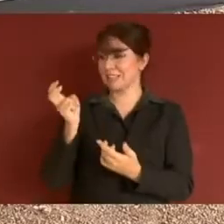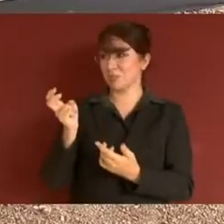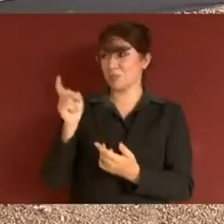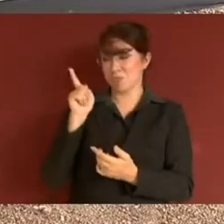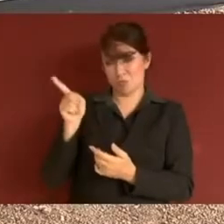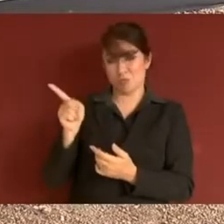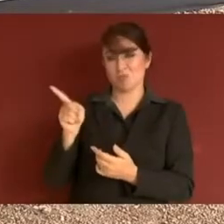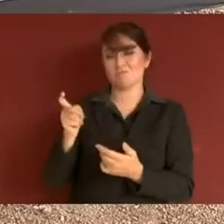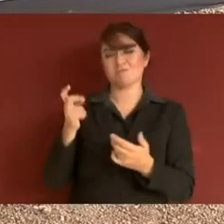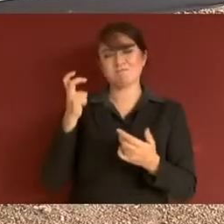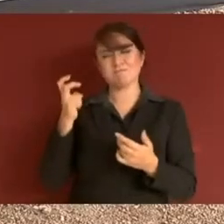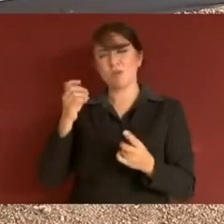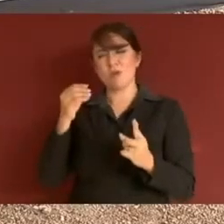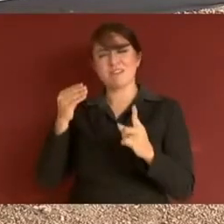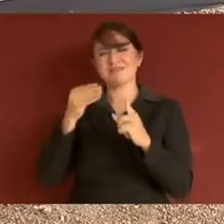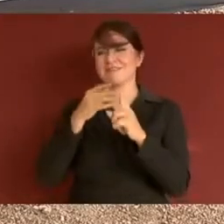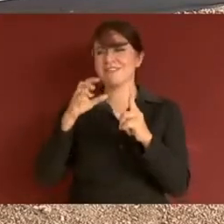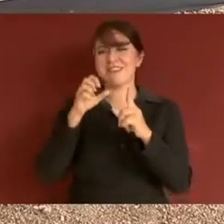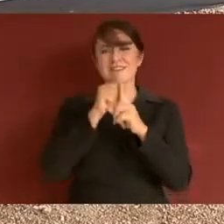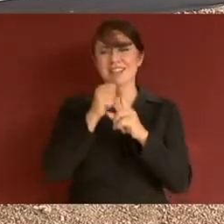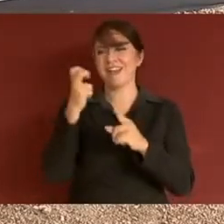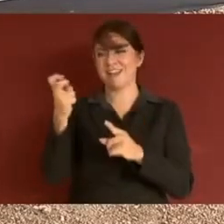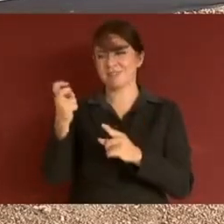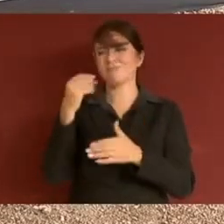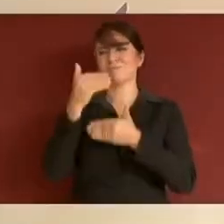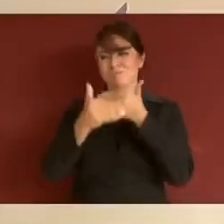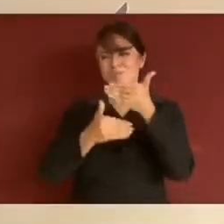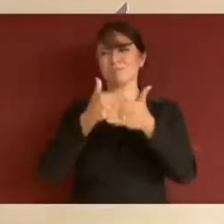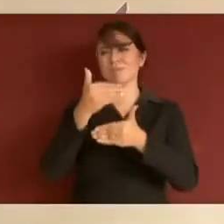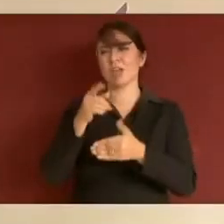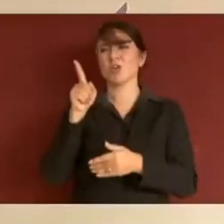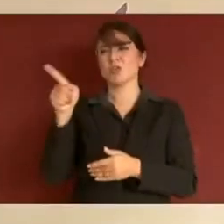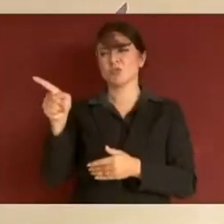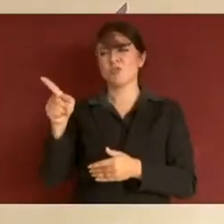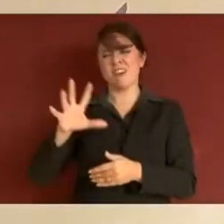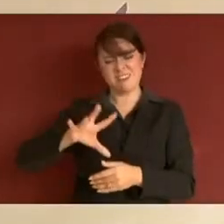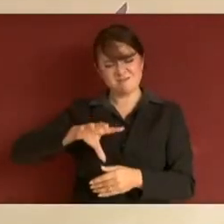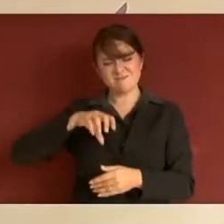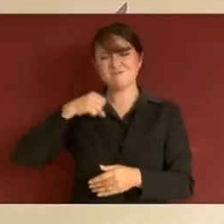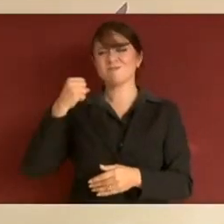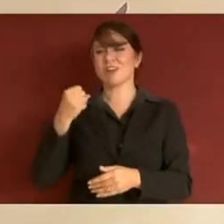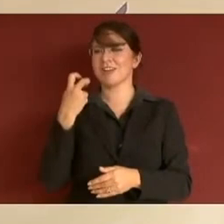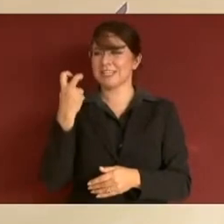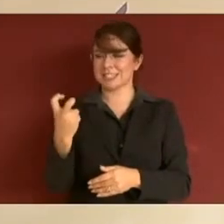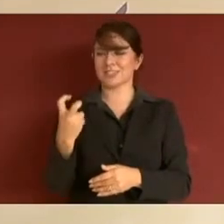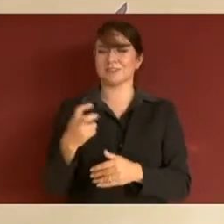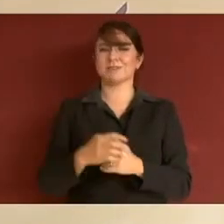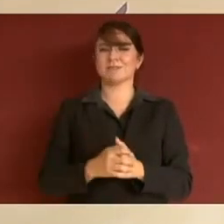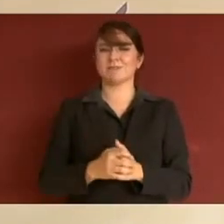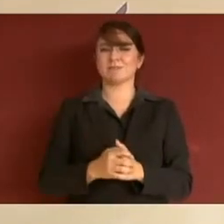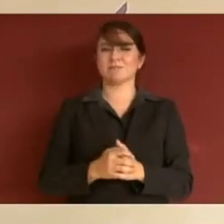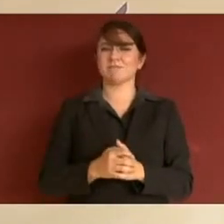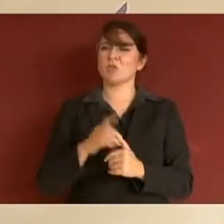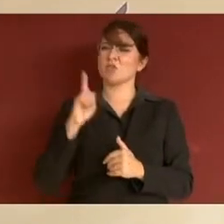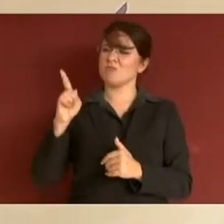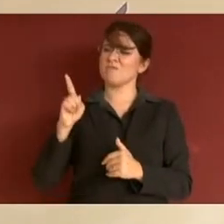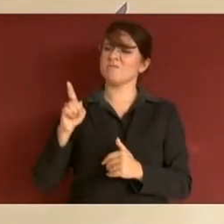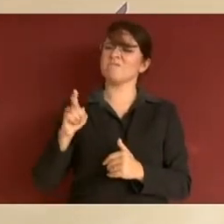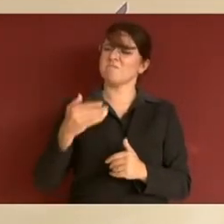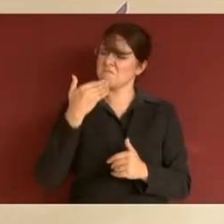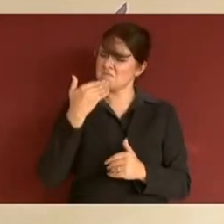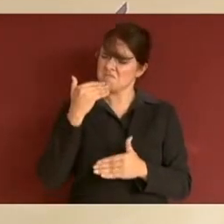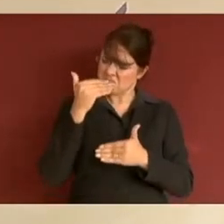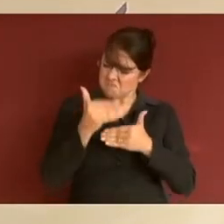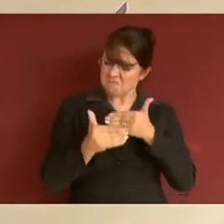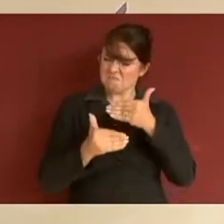hecho saliendo adelante. Tú eres fruto del esfuerzo, de la disciplina. Tú eres un